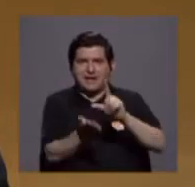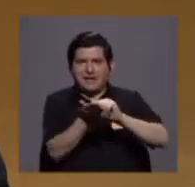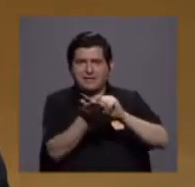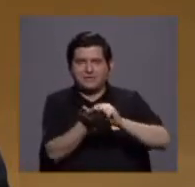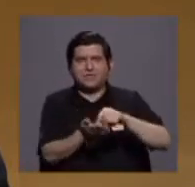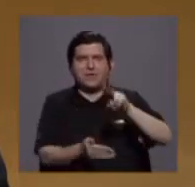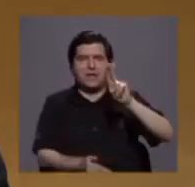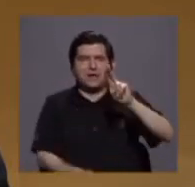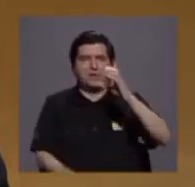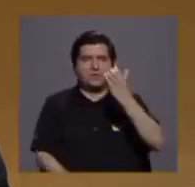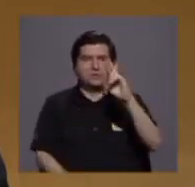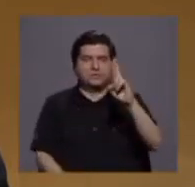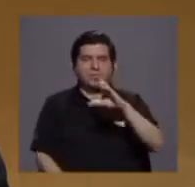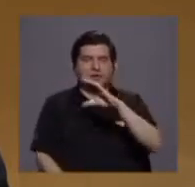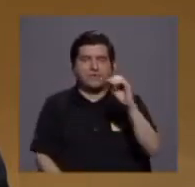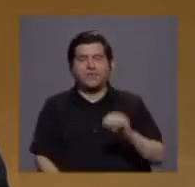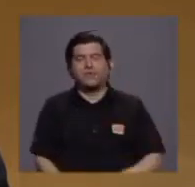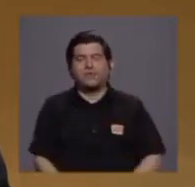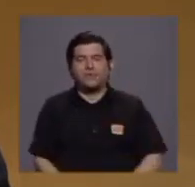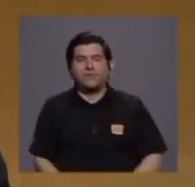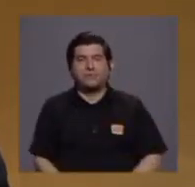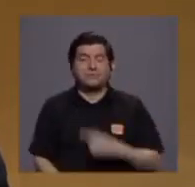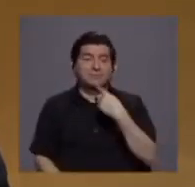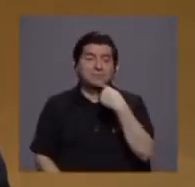de Costa Rica, o, para usar el término